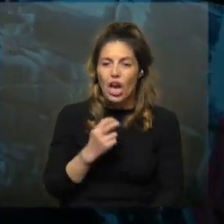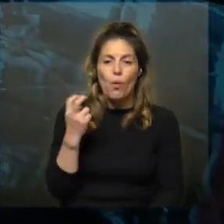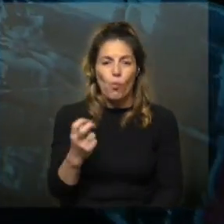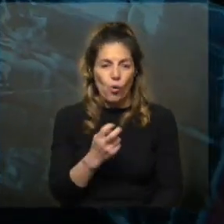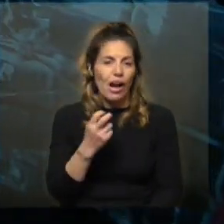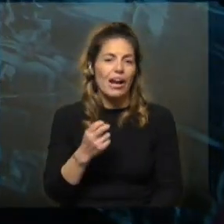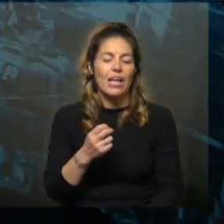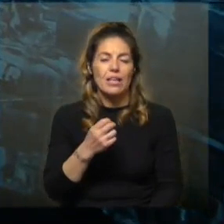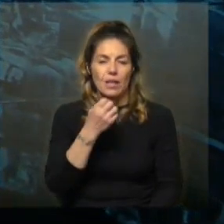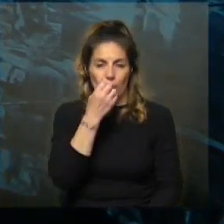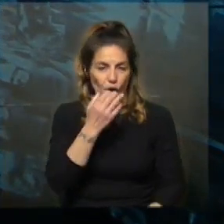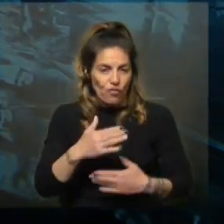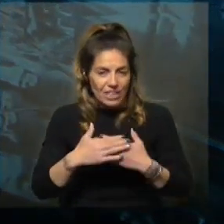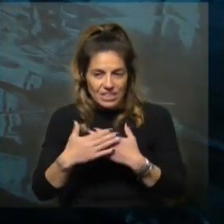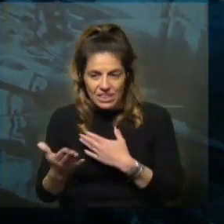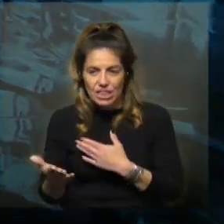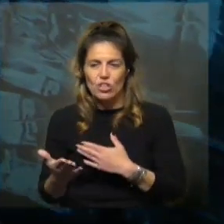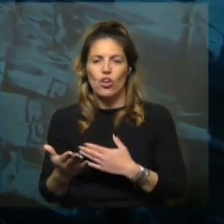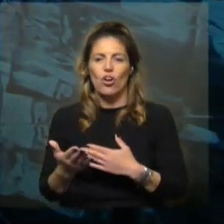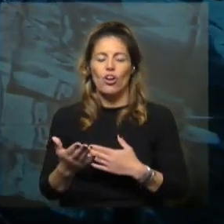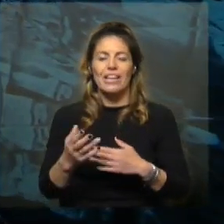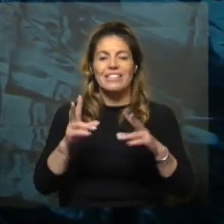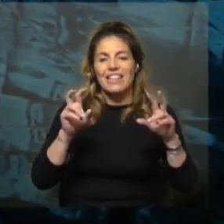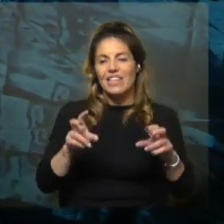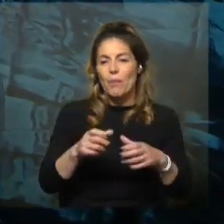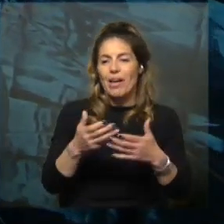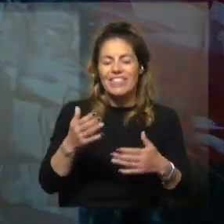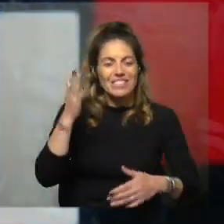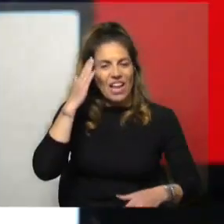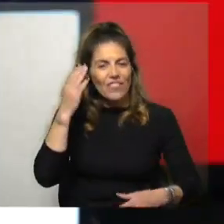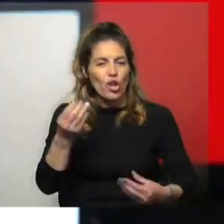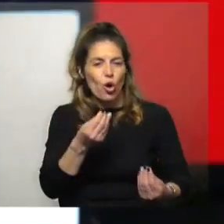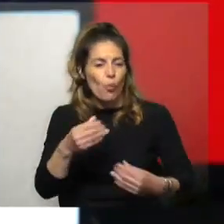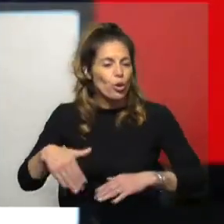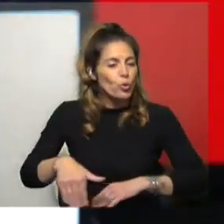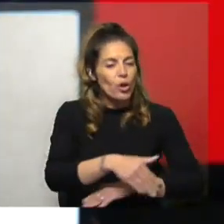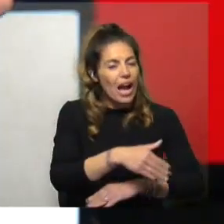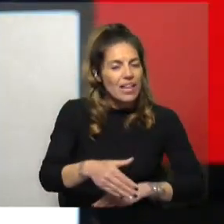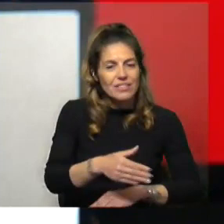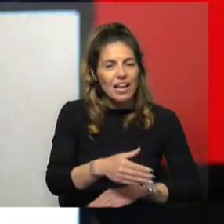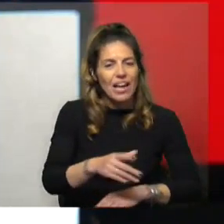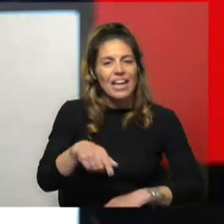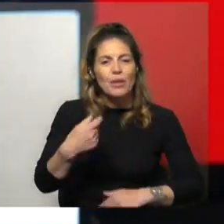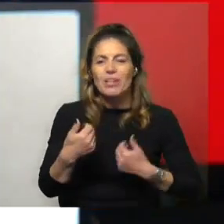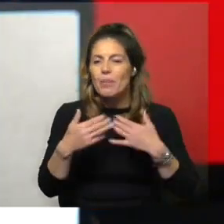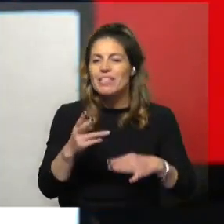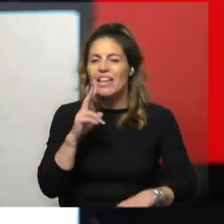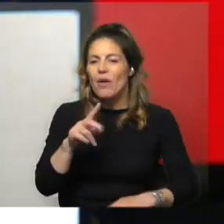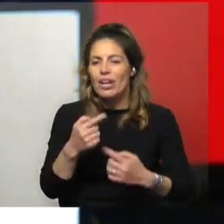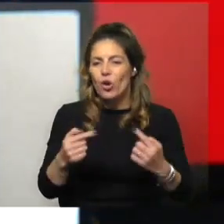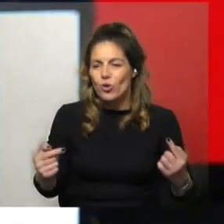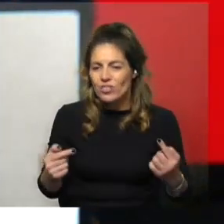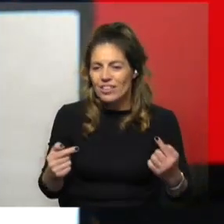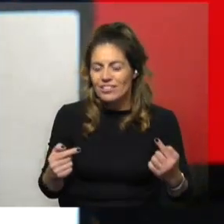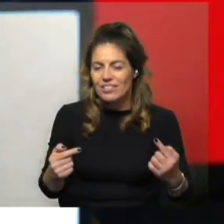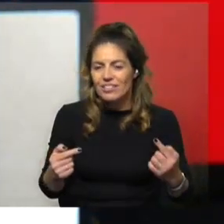vecino eh No esa esa cuestión de de de saber cómo tu cuadra tu manzana y después empezar a ver otras cosas